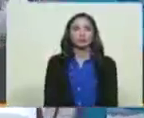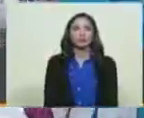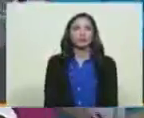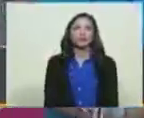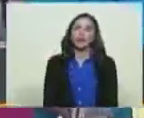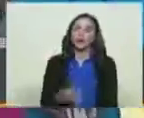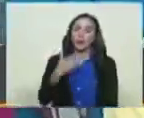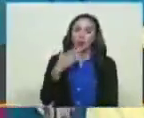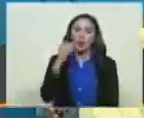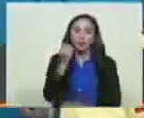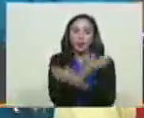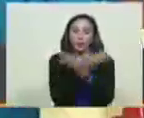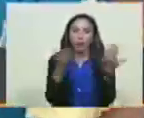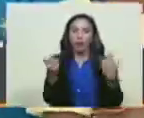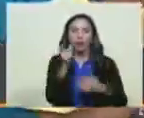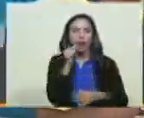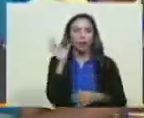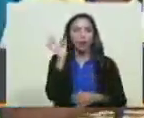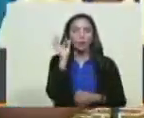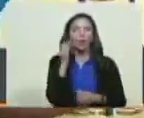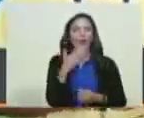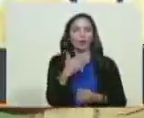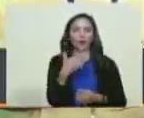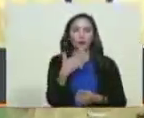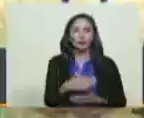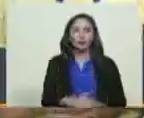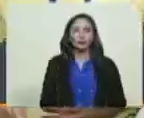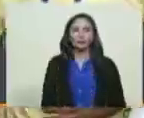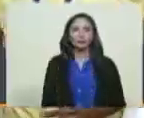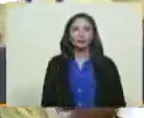gracias muchachos gracias muchachos